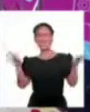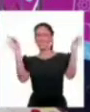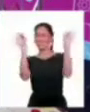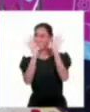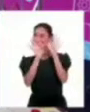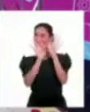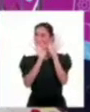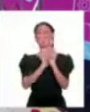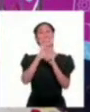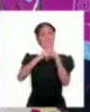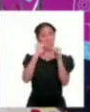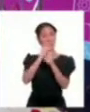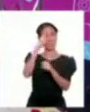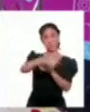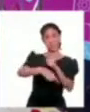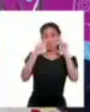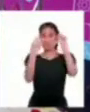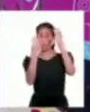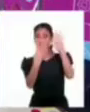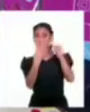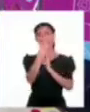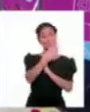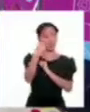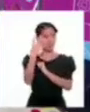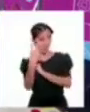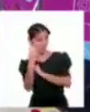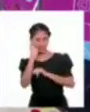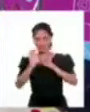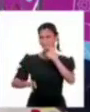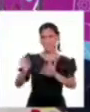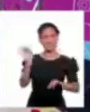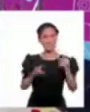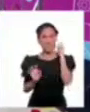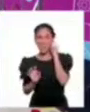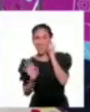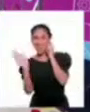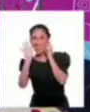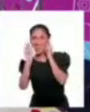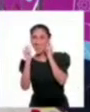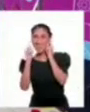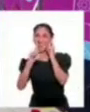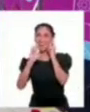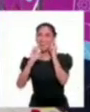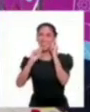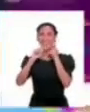importante que ocurrió en 1924. ¡Hola, Aleshka!